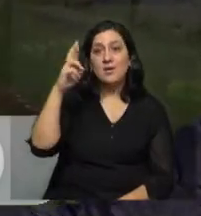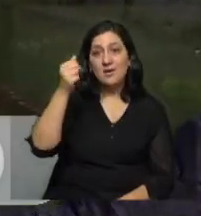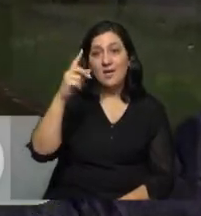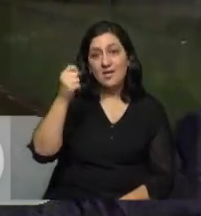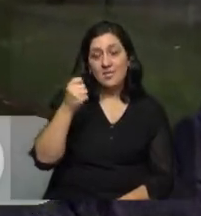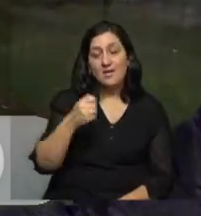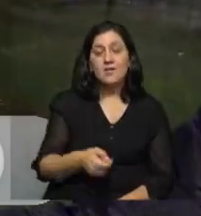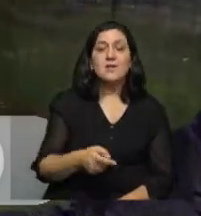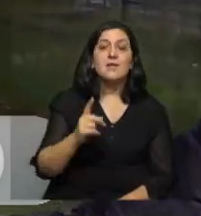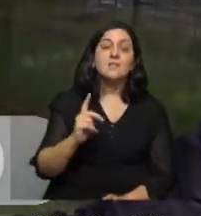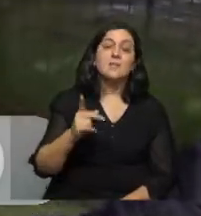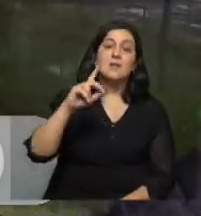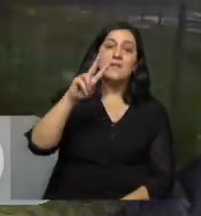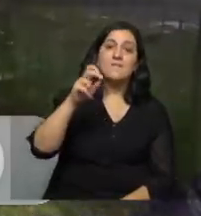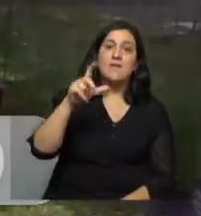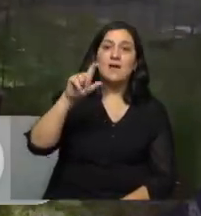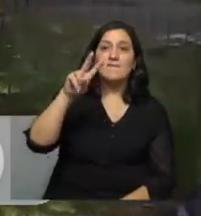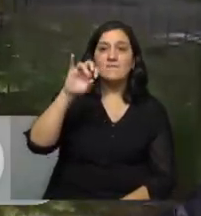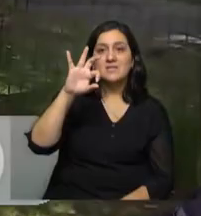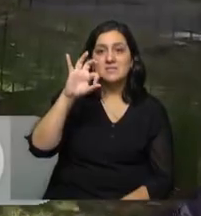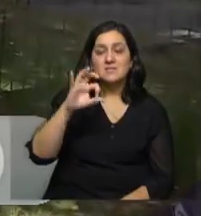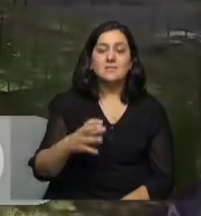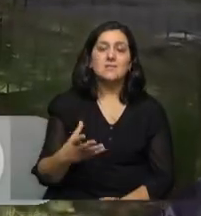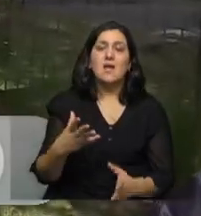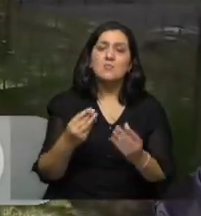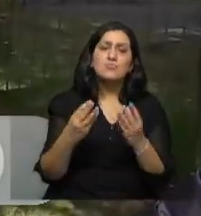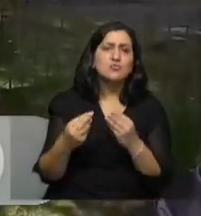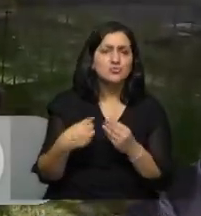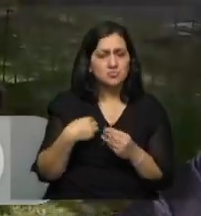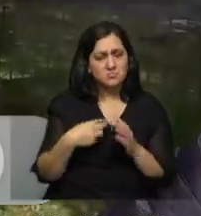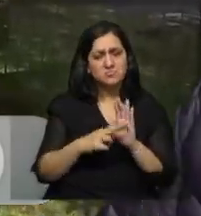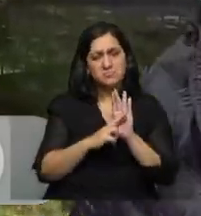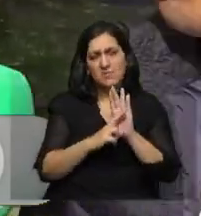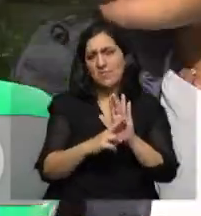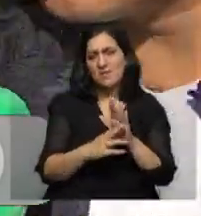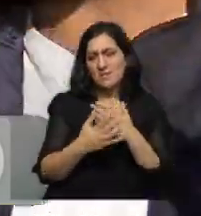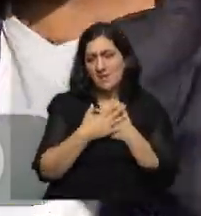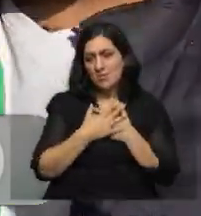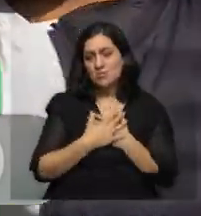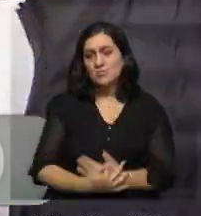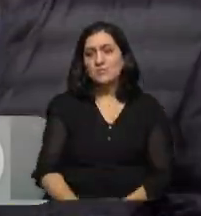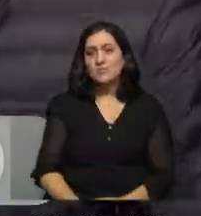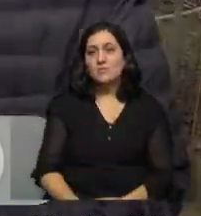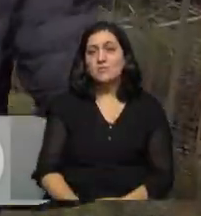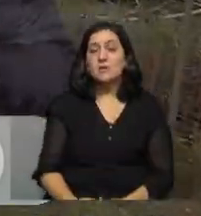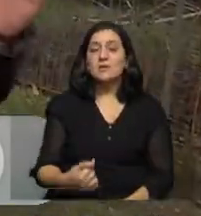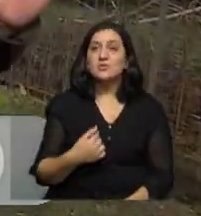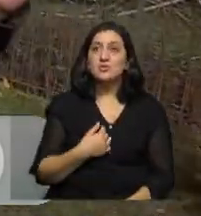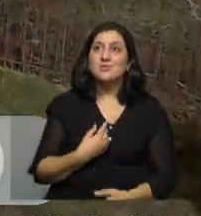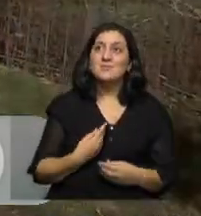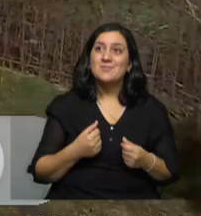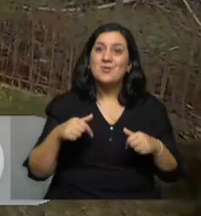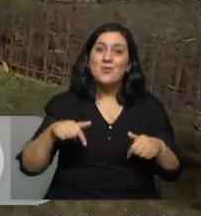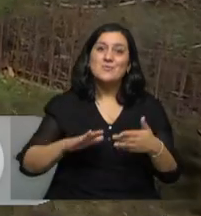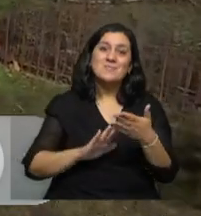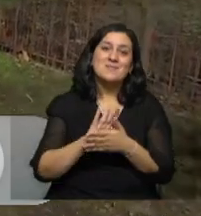artistas, Balvis, Alejandro Balvis, sin duda que son referencia para mí. Yo, Fito, tengo el pálpito que hoy va a ser una